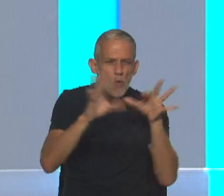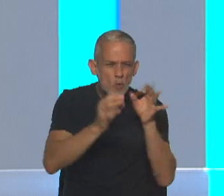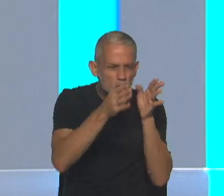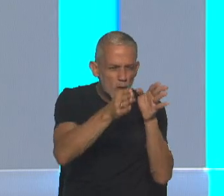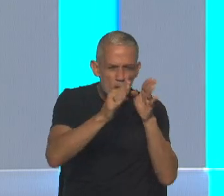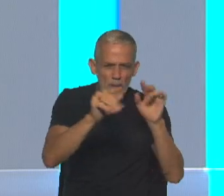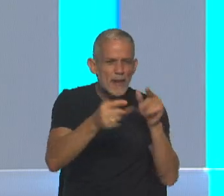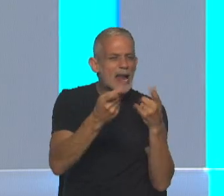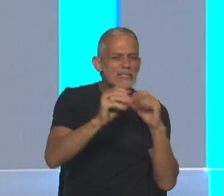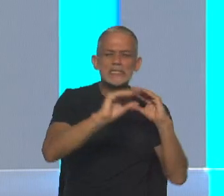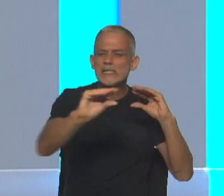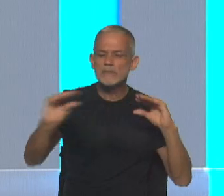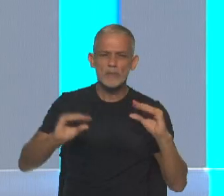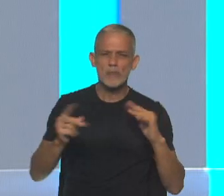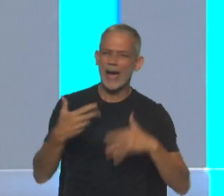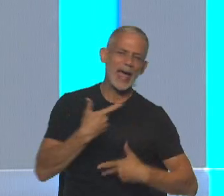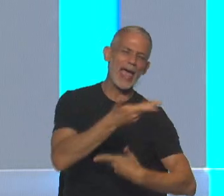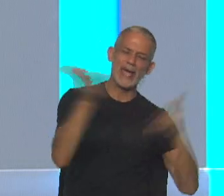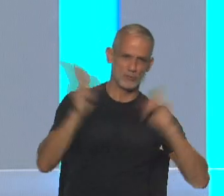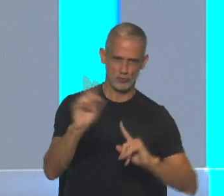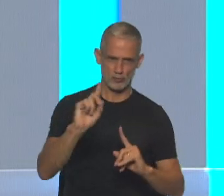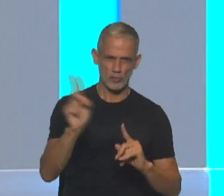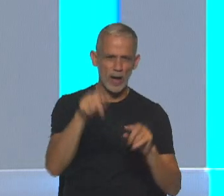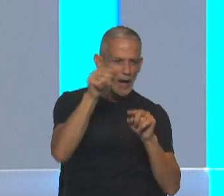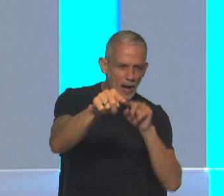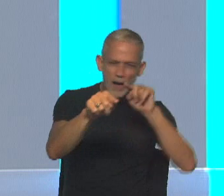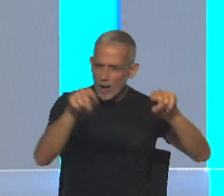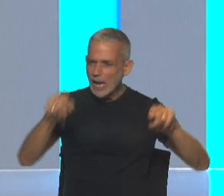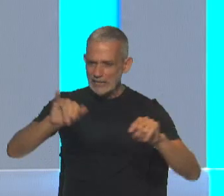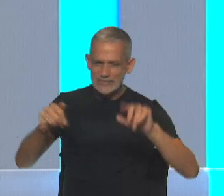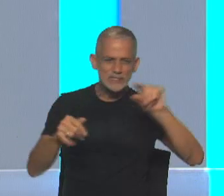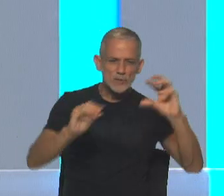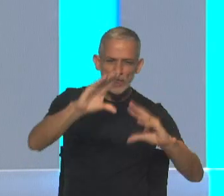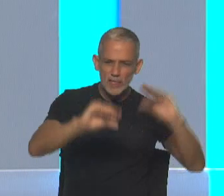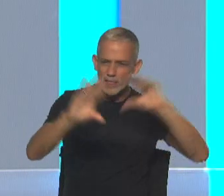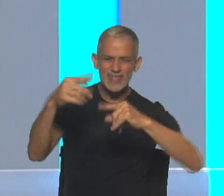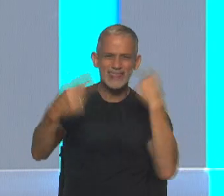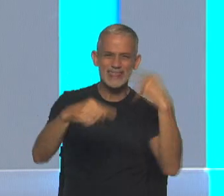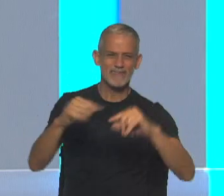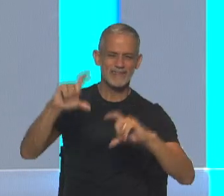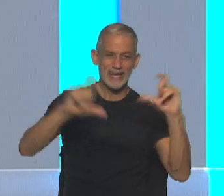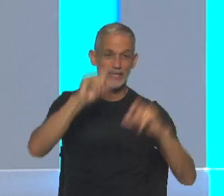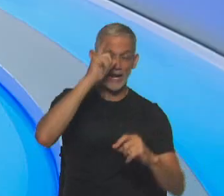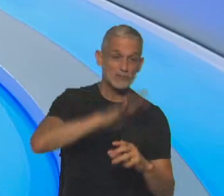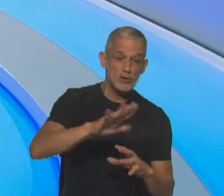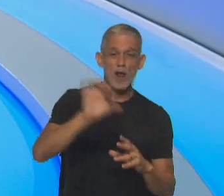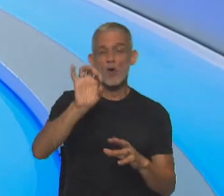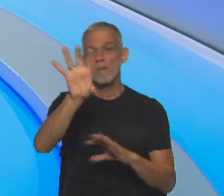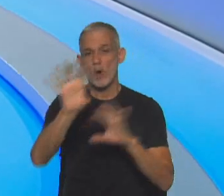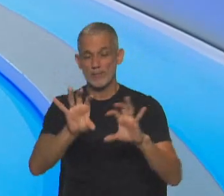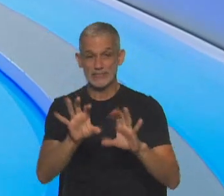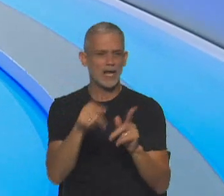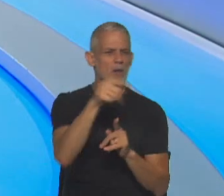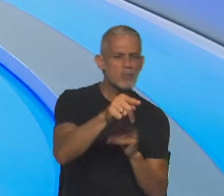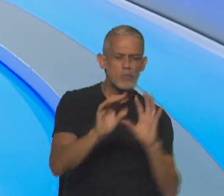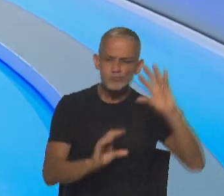direccionadas las medidas no va a haber medidas generales sino que van a decir para tal zona esto son los beneficios a nivel nacional es a nivel provincial para